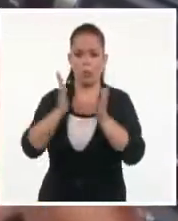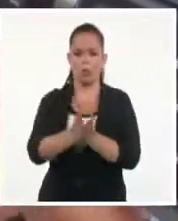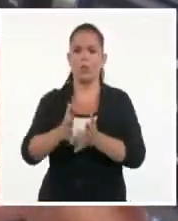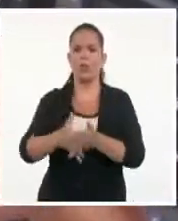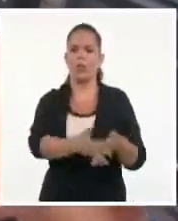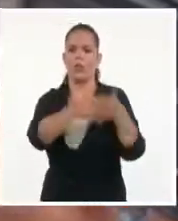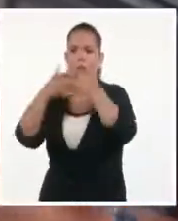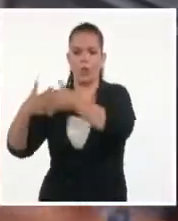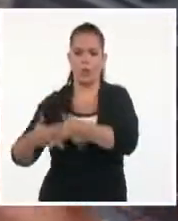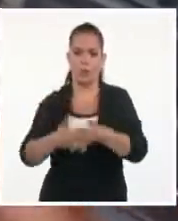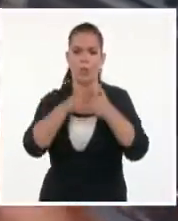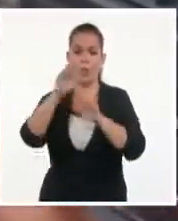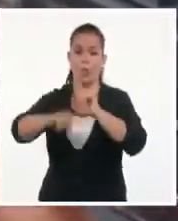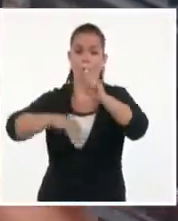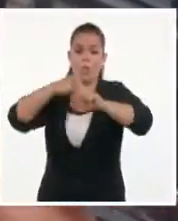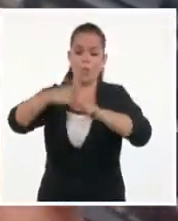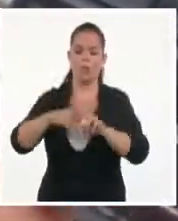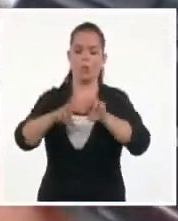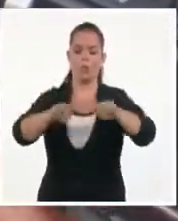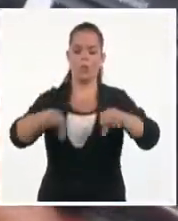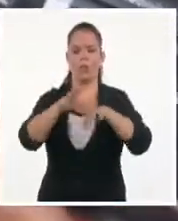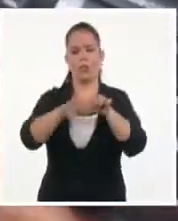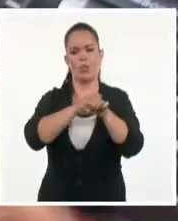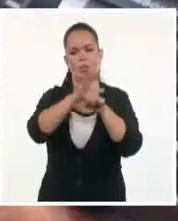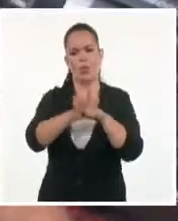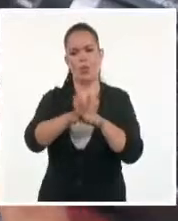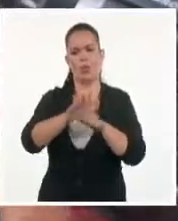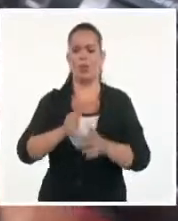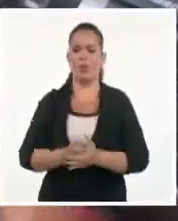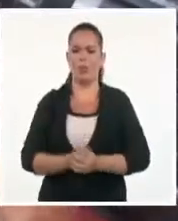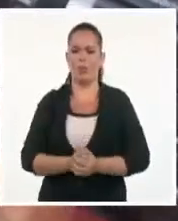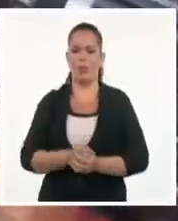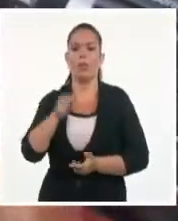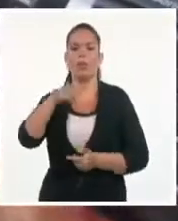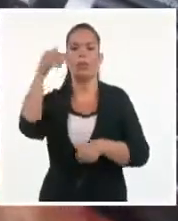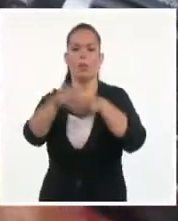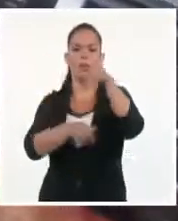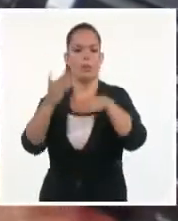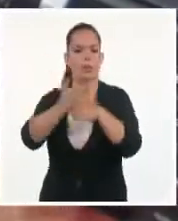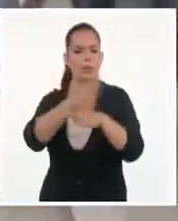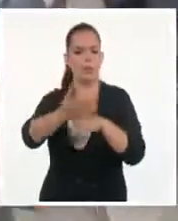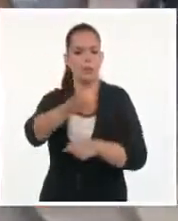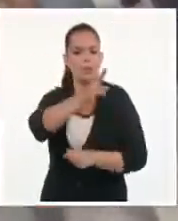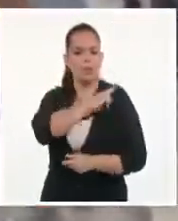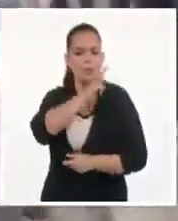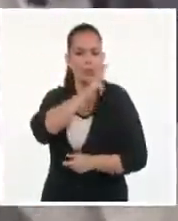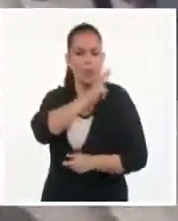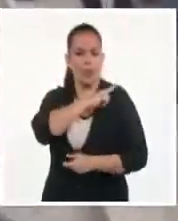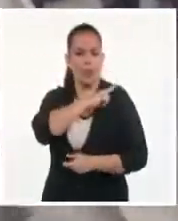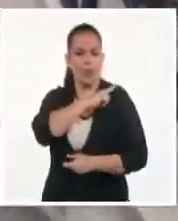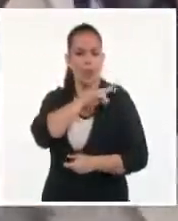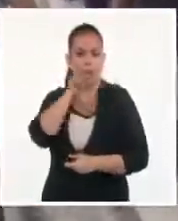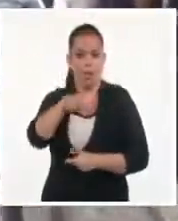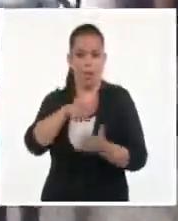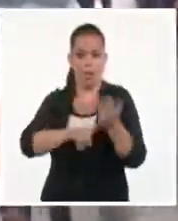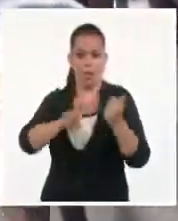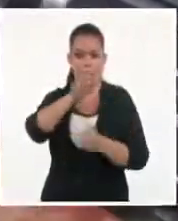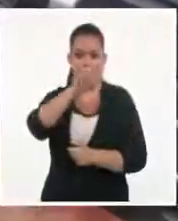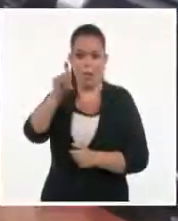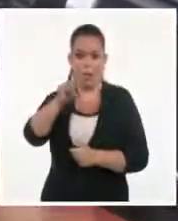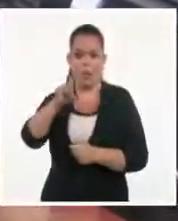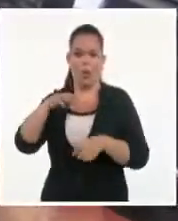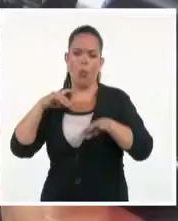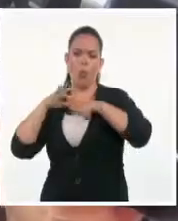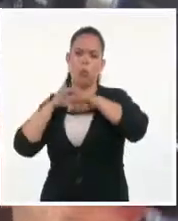pandemia. Díaz-Canel, acompañado por dirigentes del Comité Central del Partido y de esa localidad habanera, recorrió varias calles ante